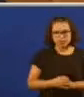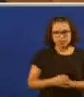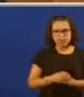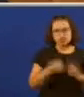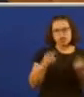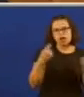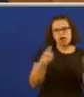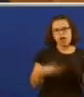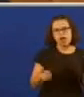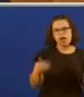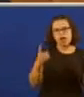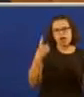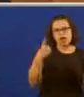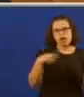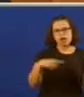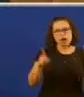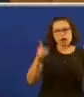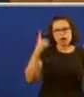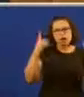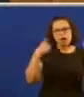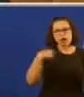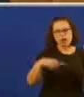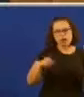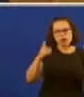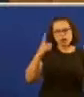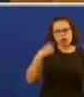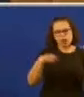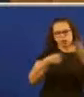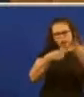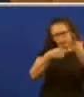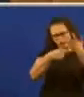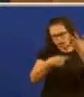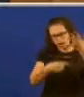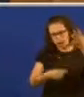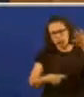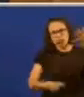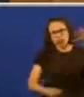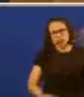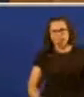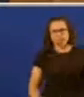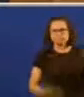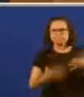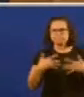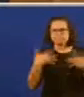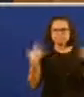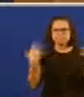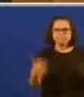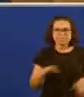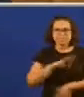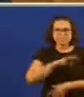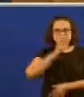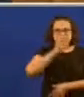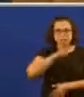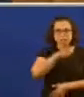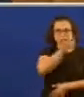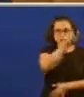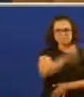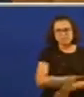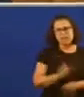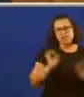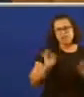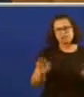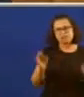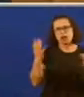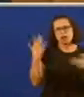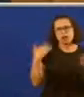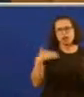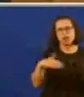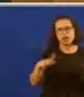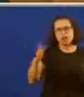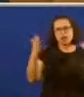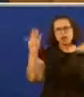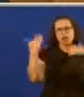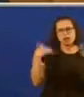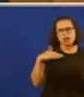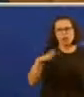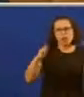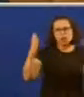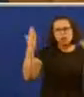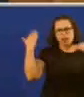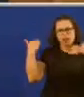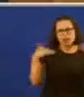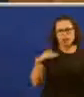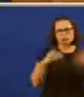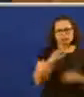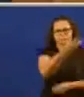Bla, bla, bla. Podíamos seguir así, señor Feijó, porque vostede practica bla, bla, bla, bla, bla,